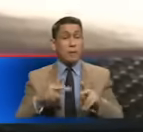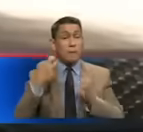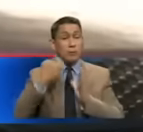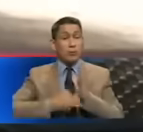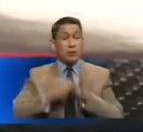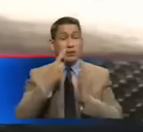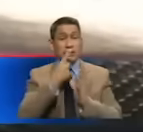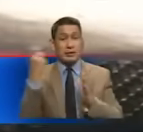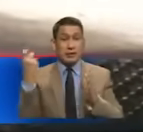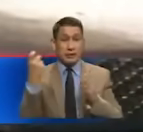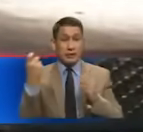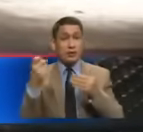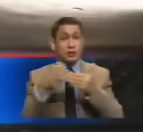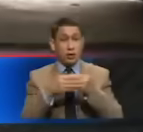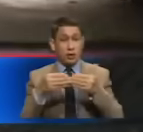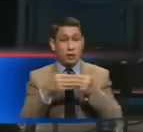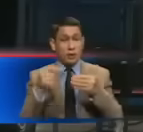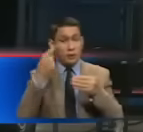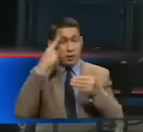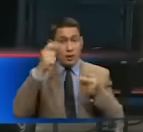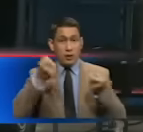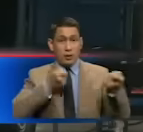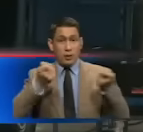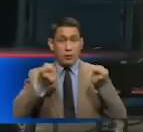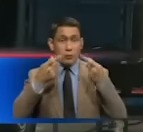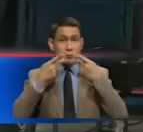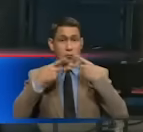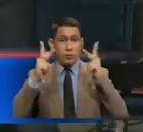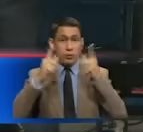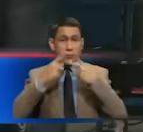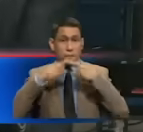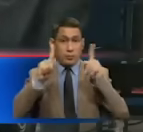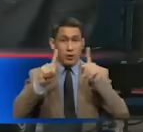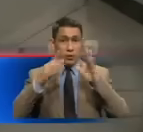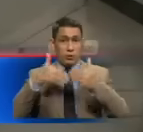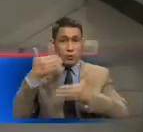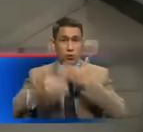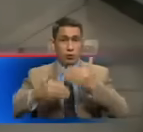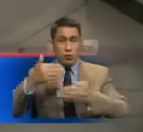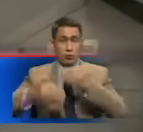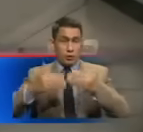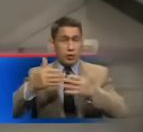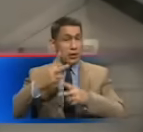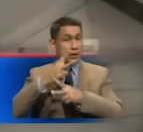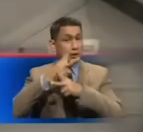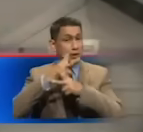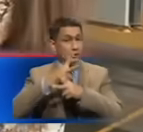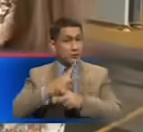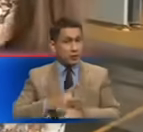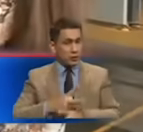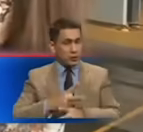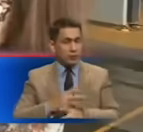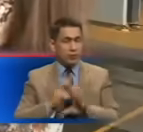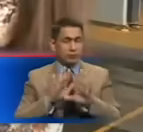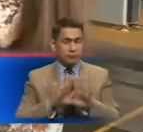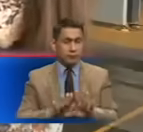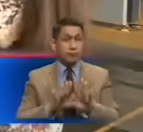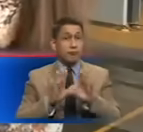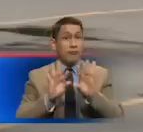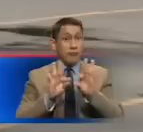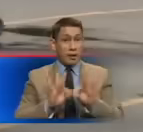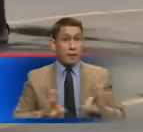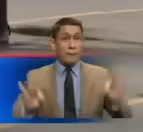pública. La matriculación está ligada a un proceso de seguridad vial. Lo importante es que gran parte